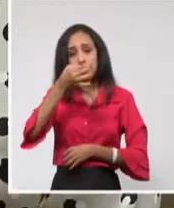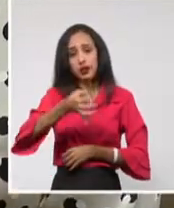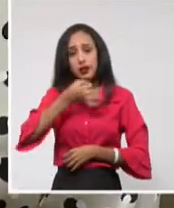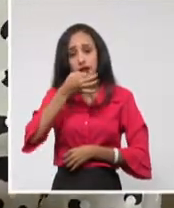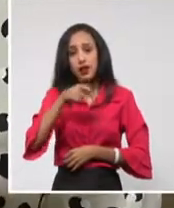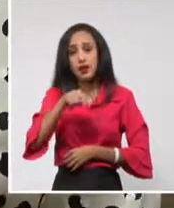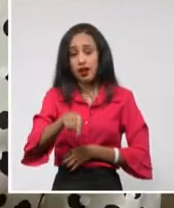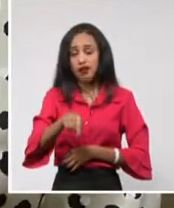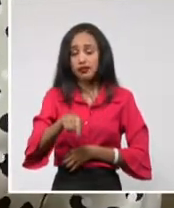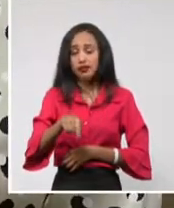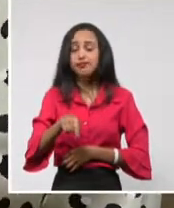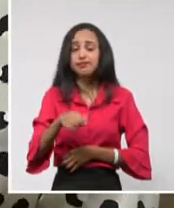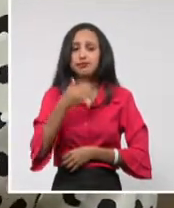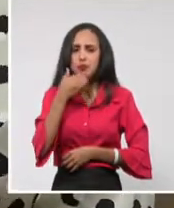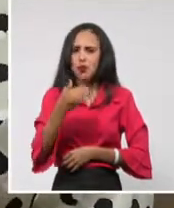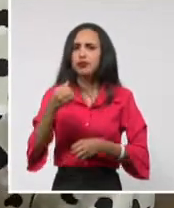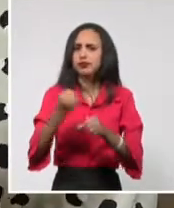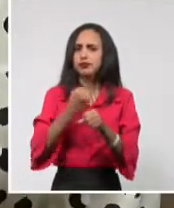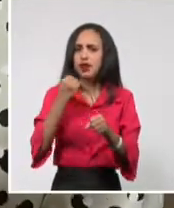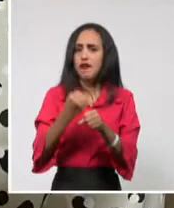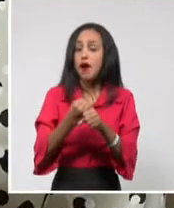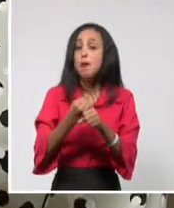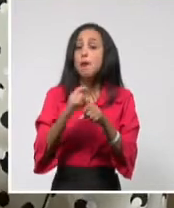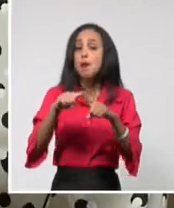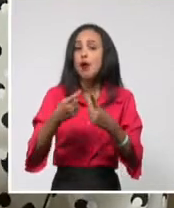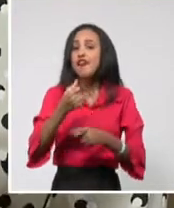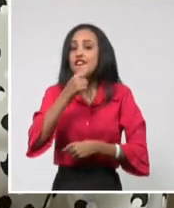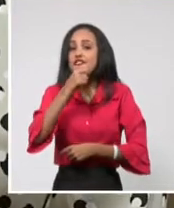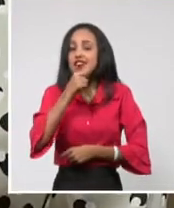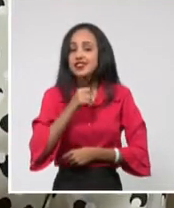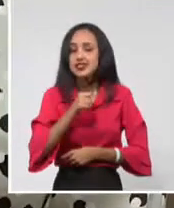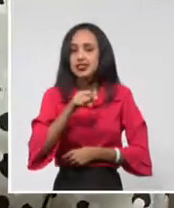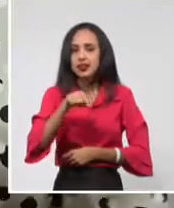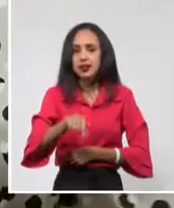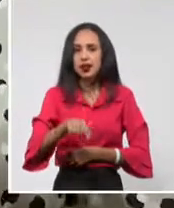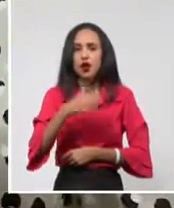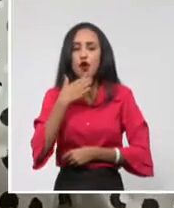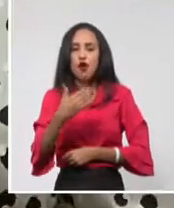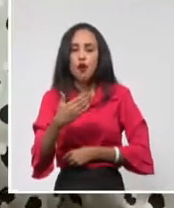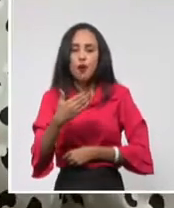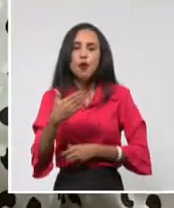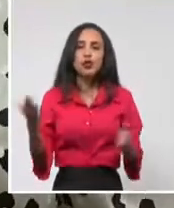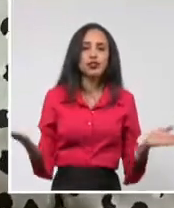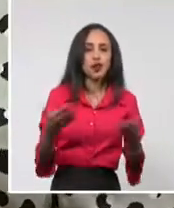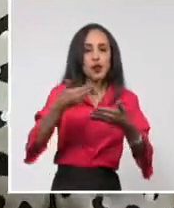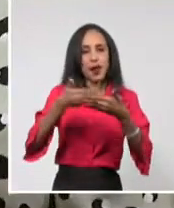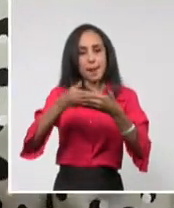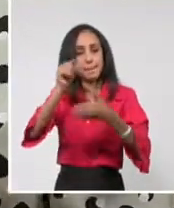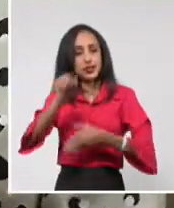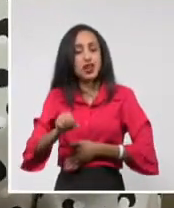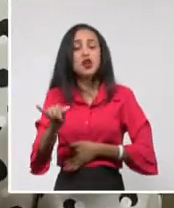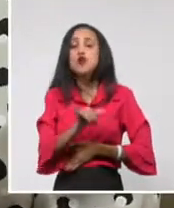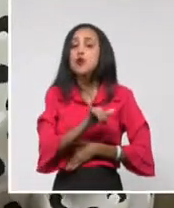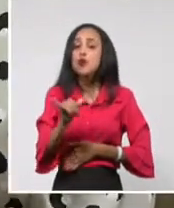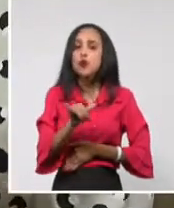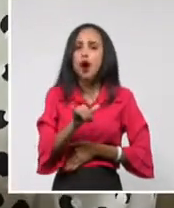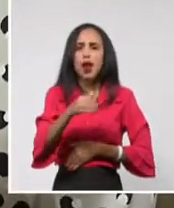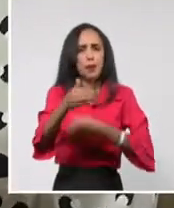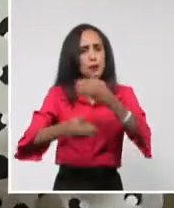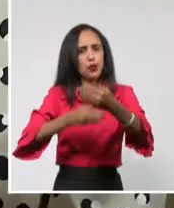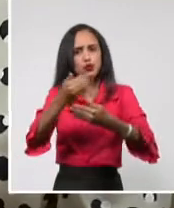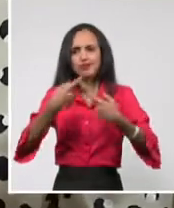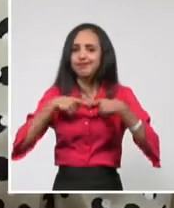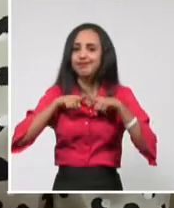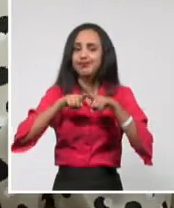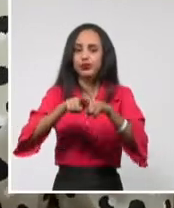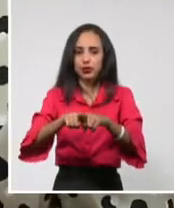única es un mecanismo que no solo facilita el establecimiento del empresario, sino que acompaña todo el proceso.